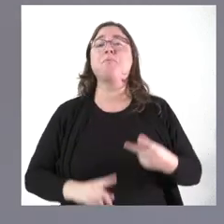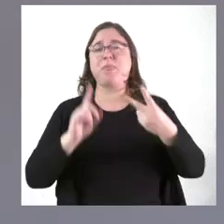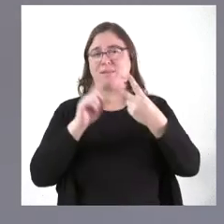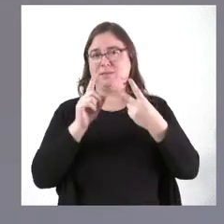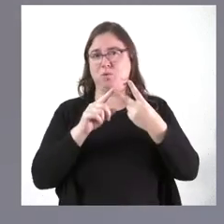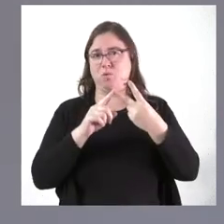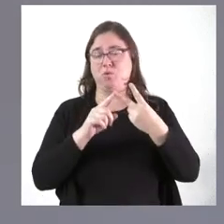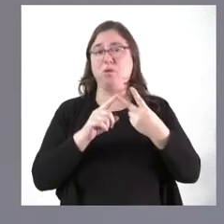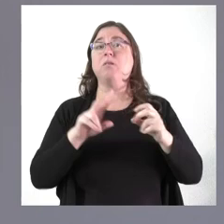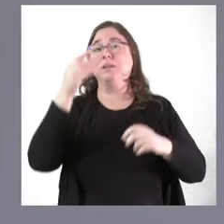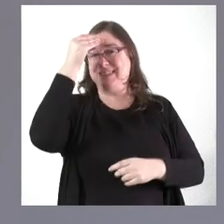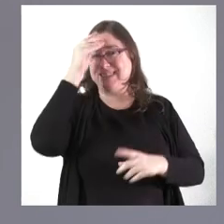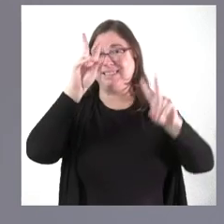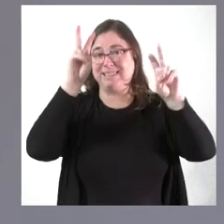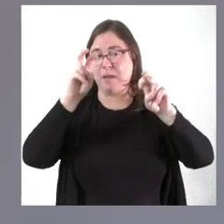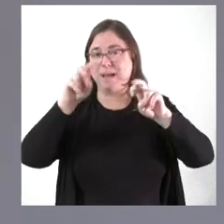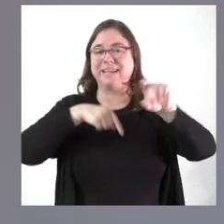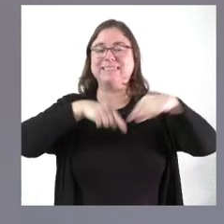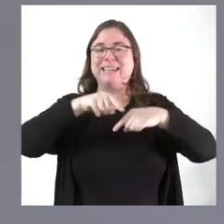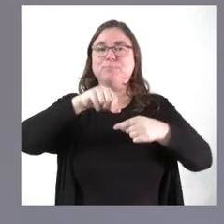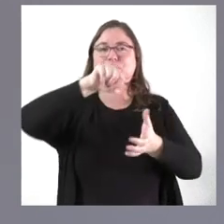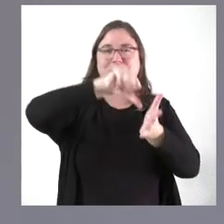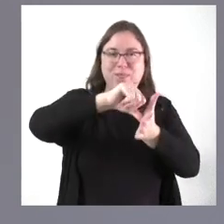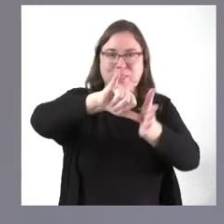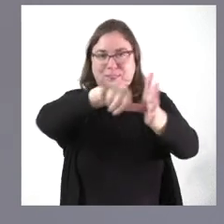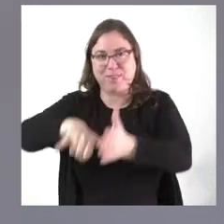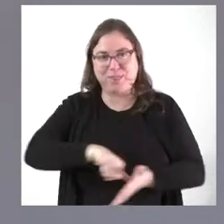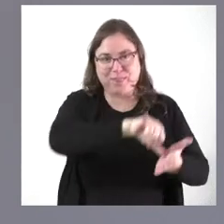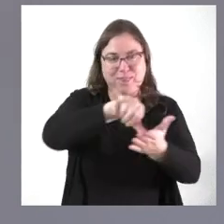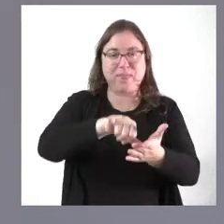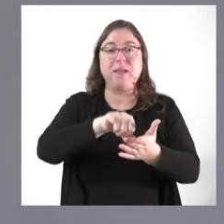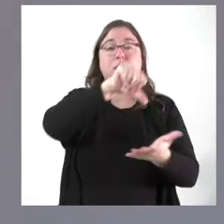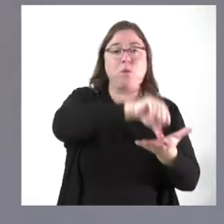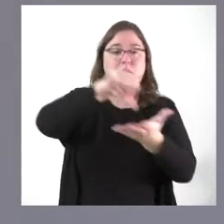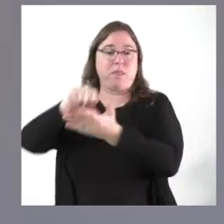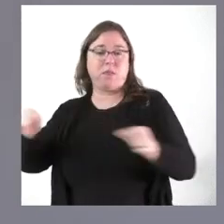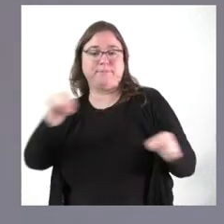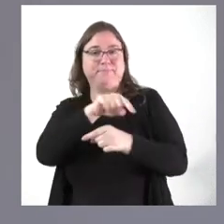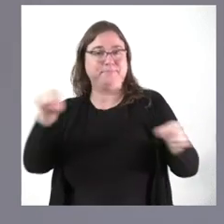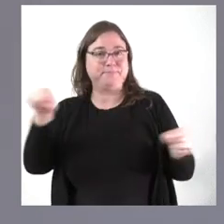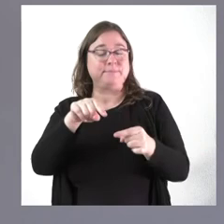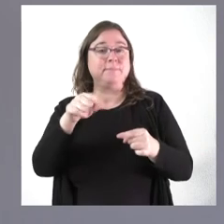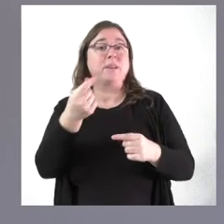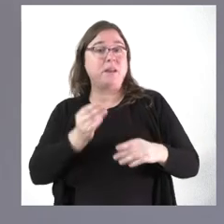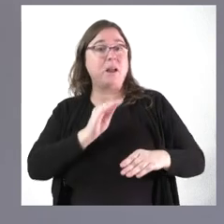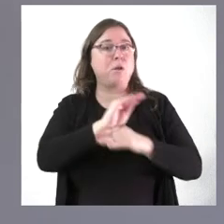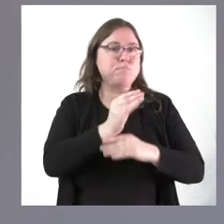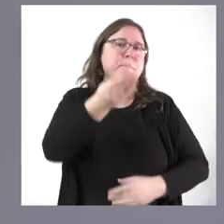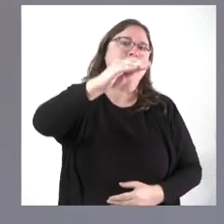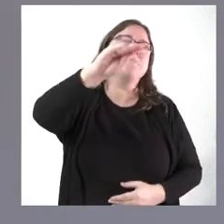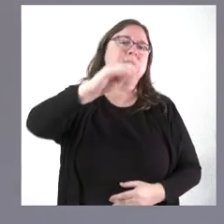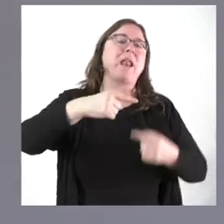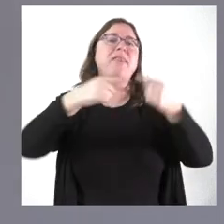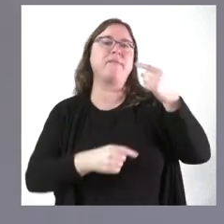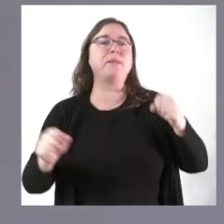lugar todo lo que tiene que ver con el transporte Metropolitano el transporte interurbano Ahí estamos reforzando las cantidades que estamos aportando para cubrir ese